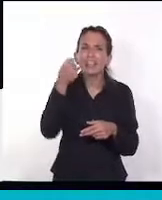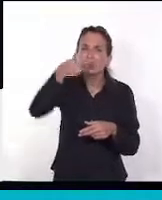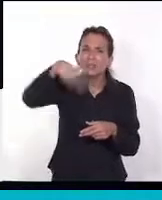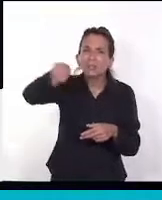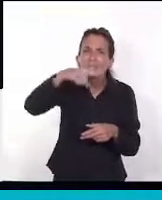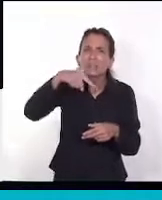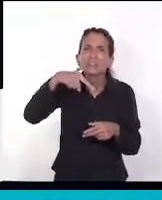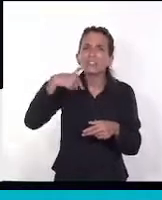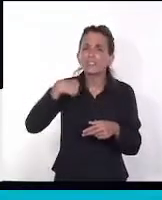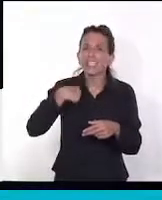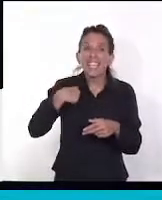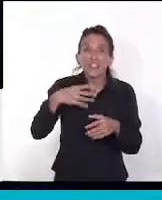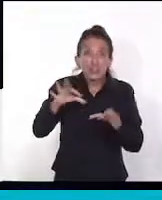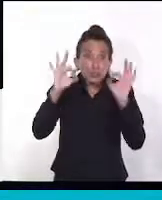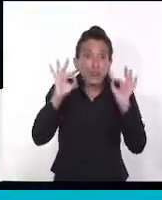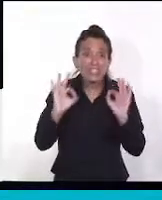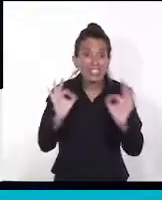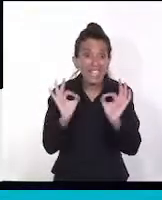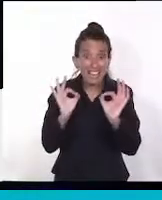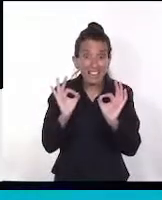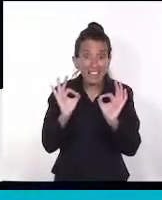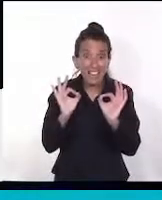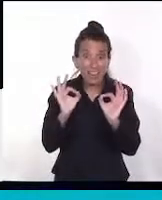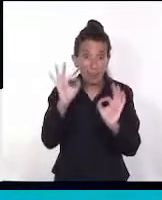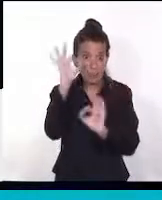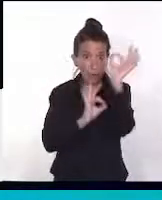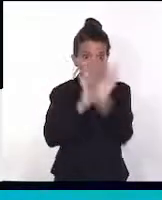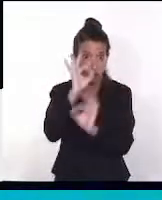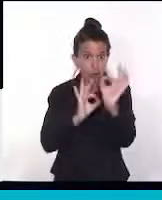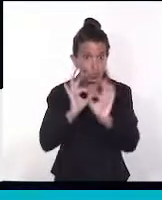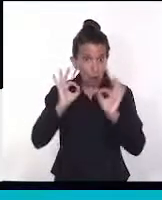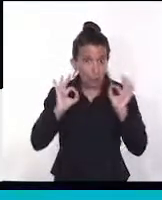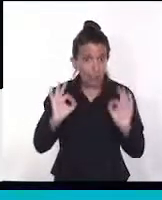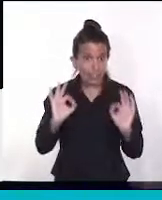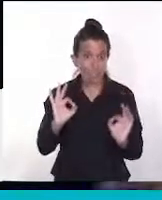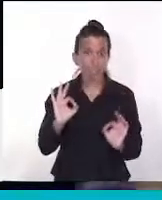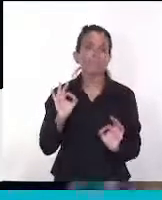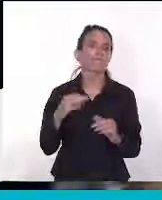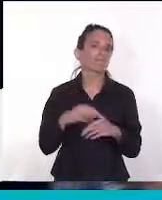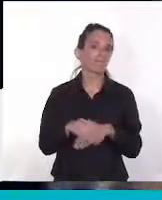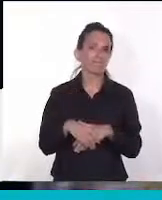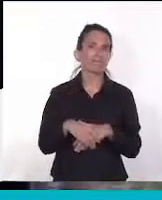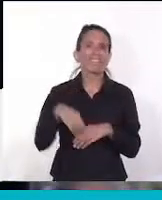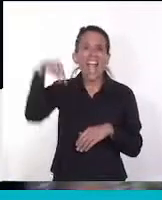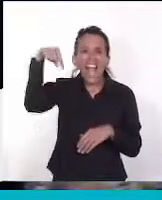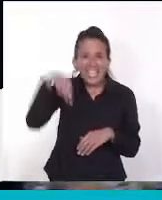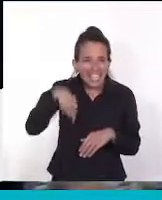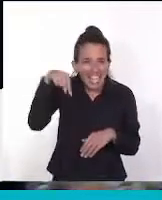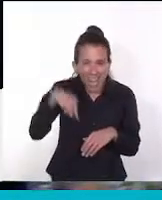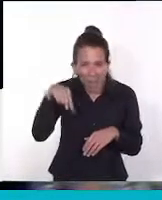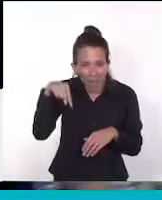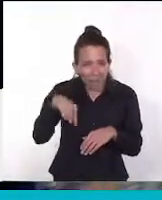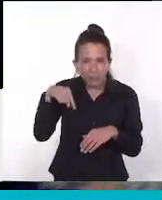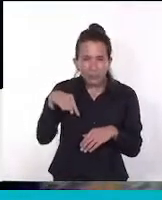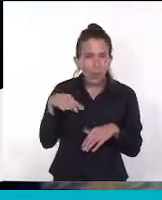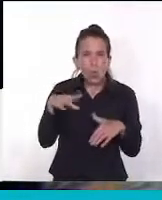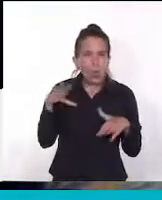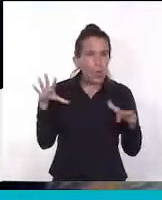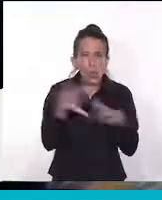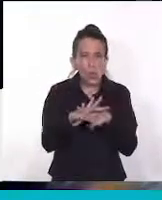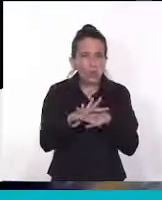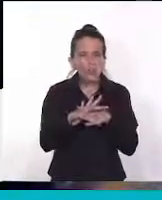que es insuficiente. Porque, como bien dijo Guillermo, acá tenemos que ir justamente por